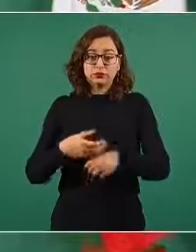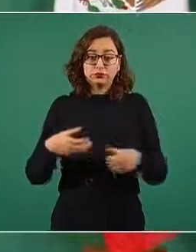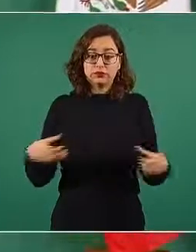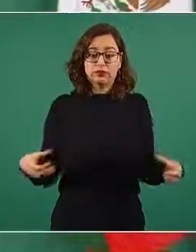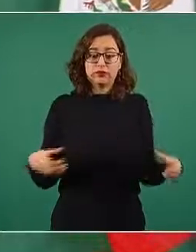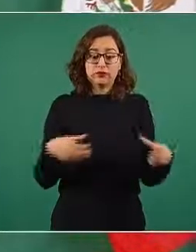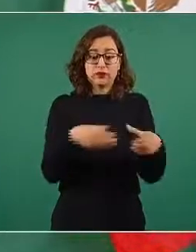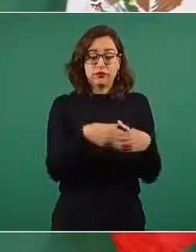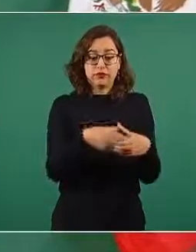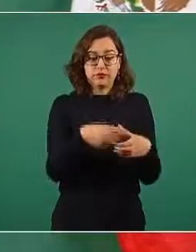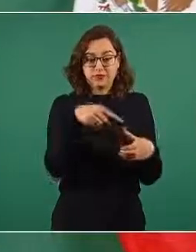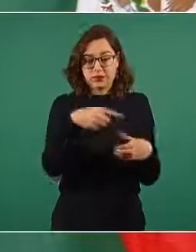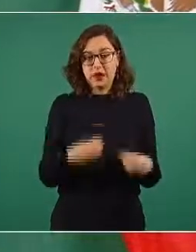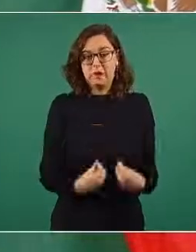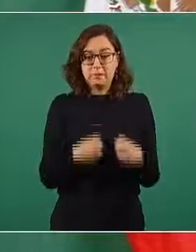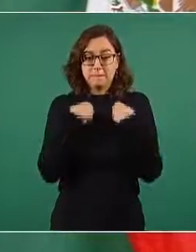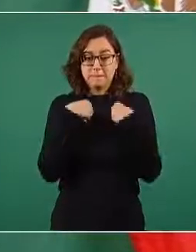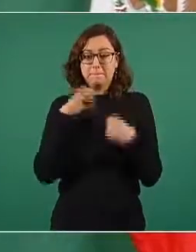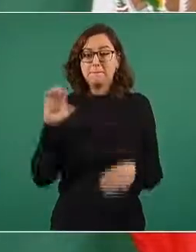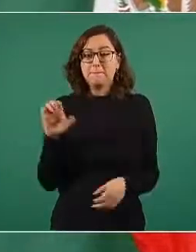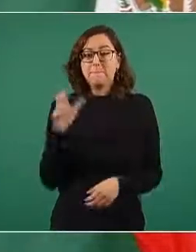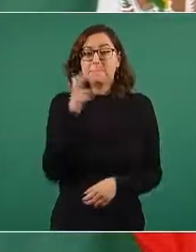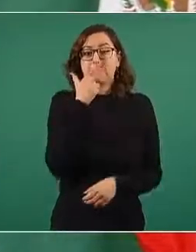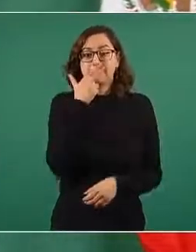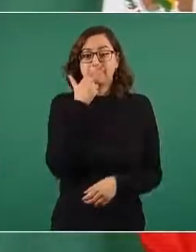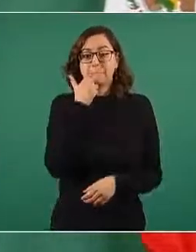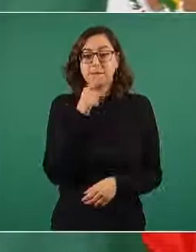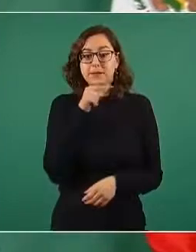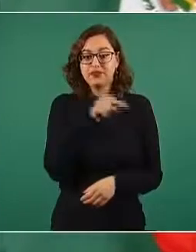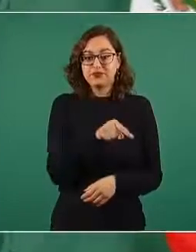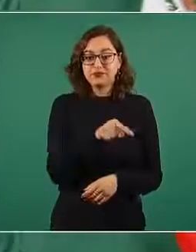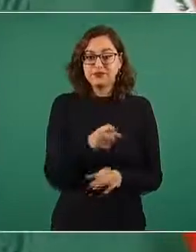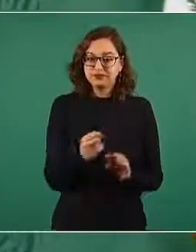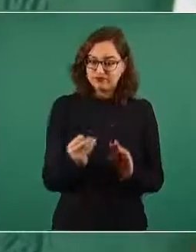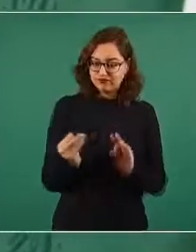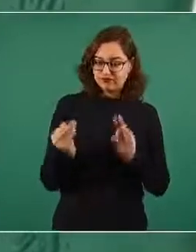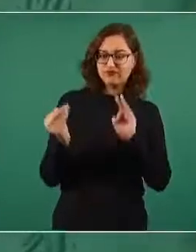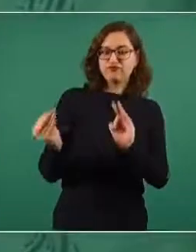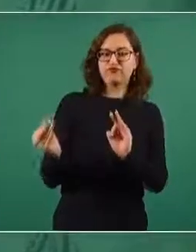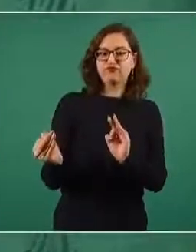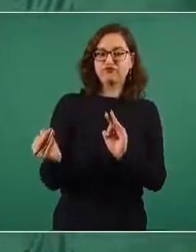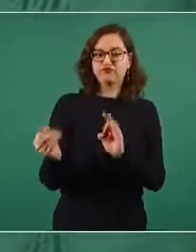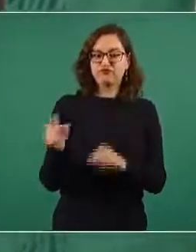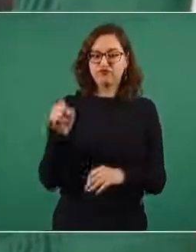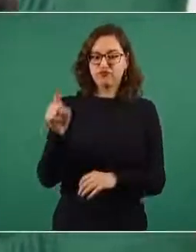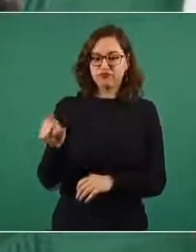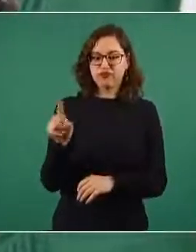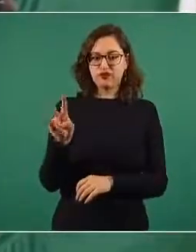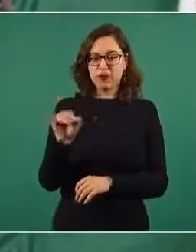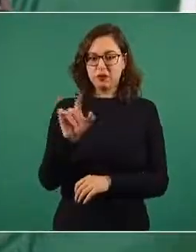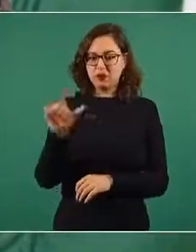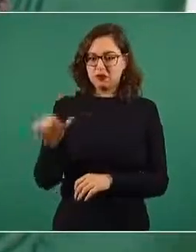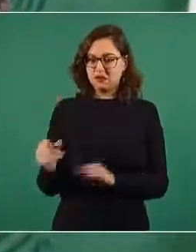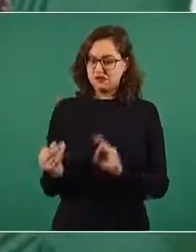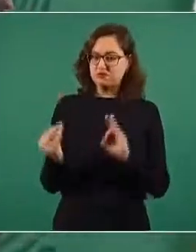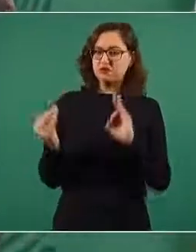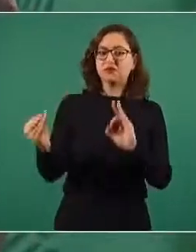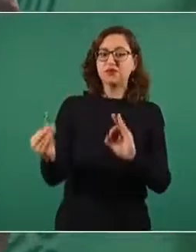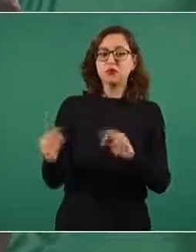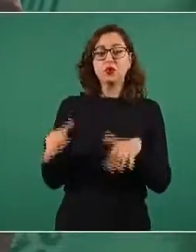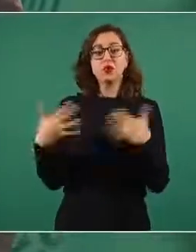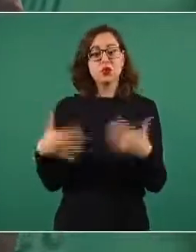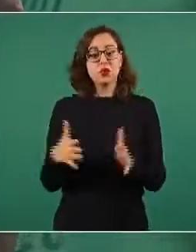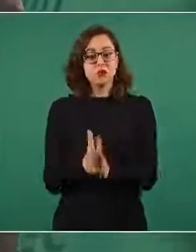de Chihuahua que enfrenta a Villa, que es un buen libro, un buen